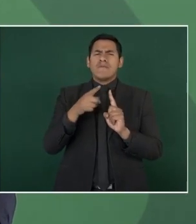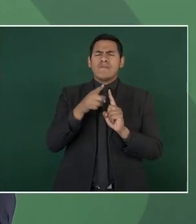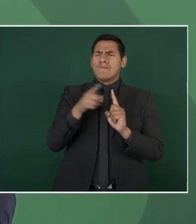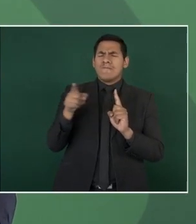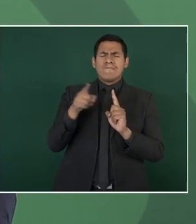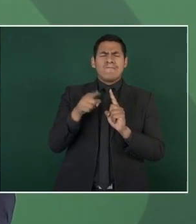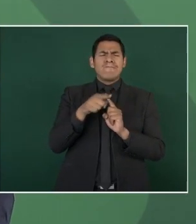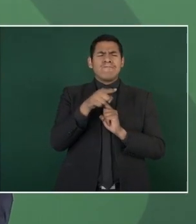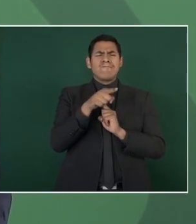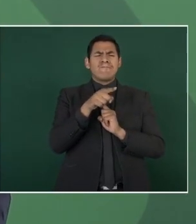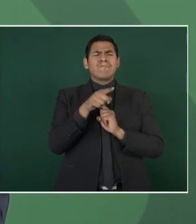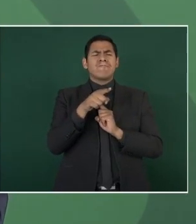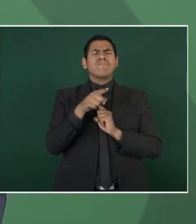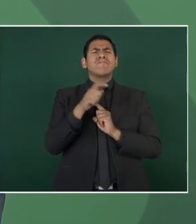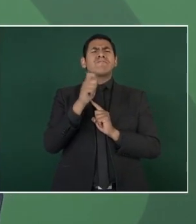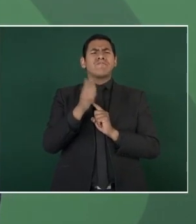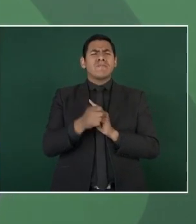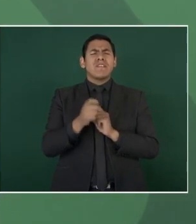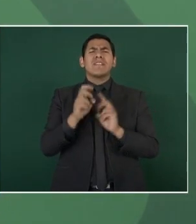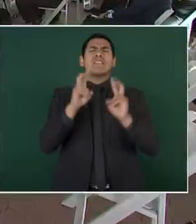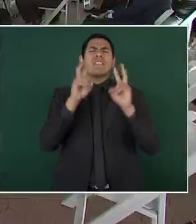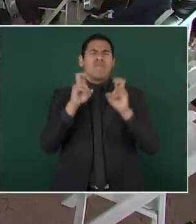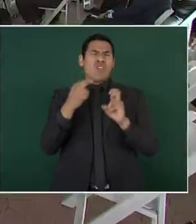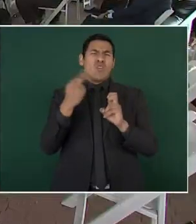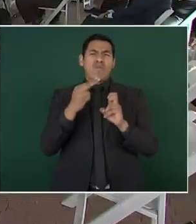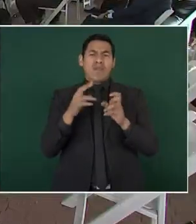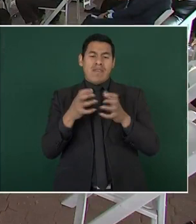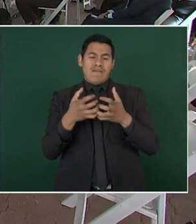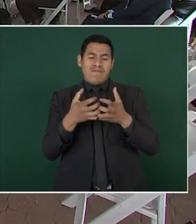lo que se conoce como la División del Norte,